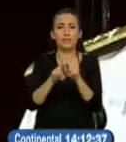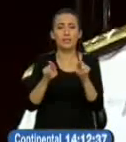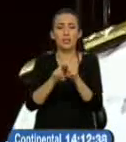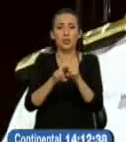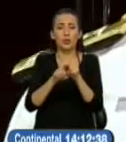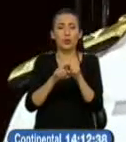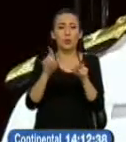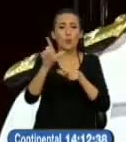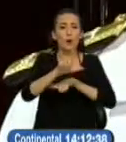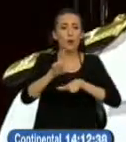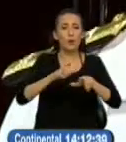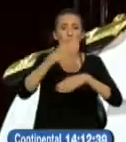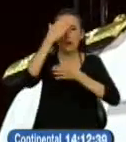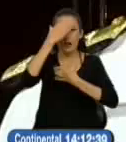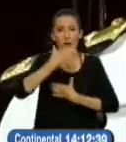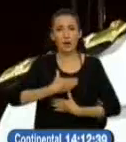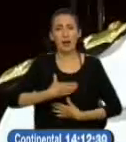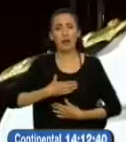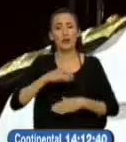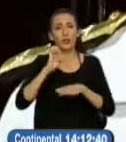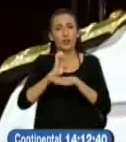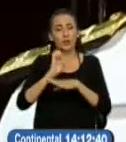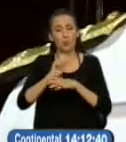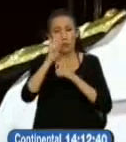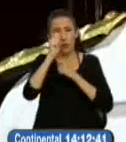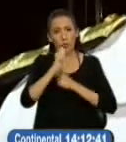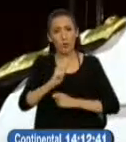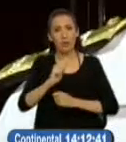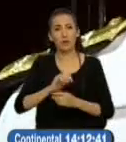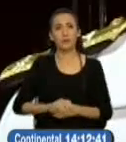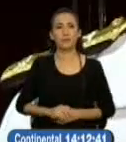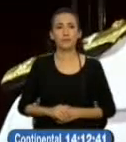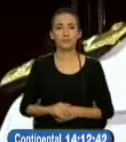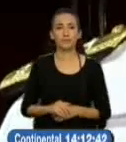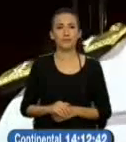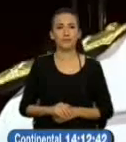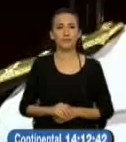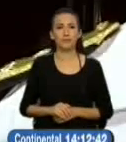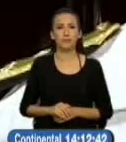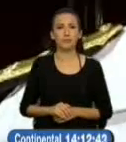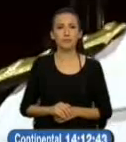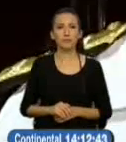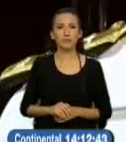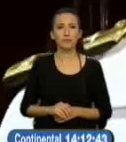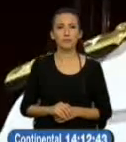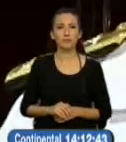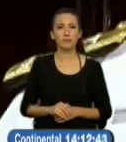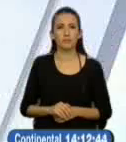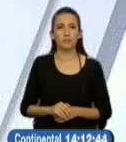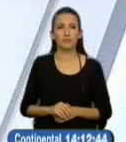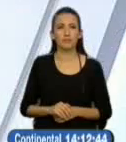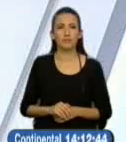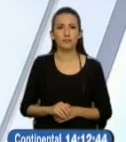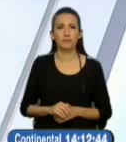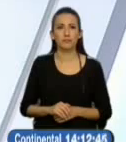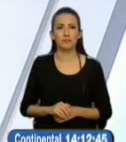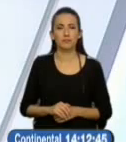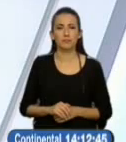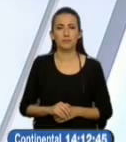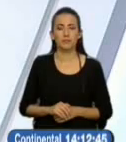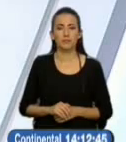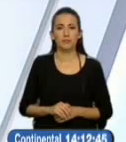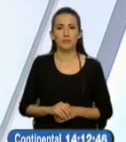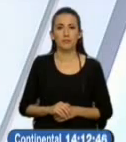es un espacio soberano del Ecuador por donde quiera que esté. La